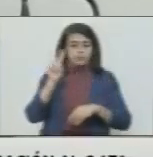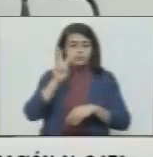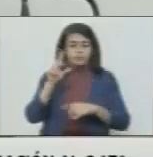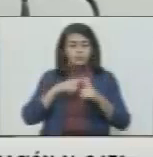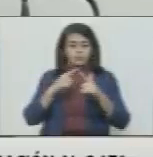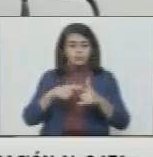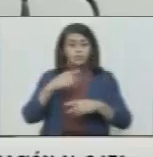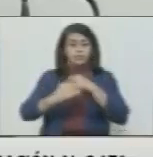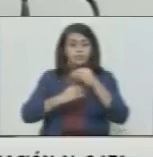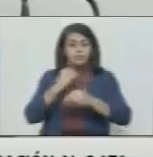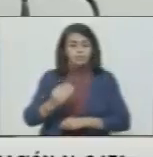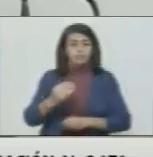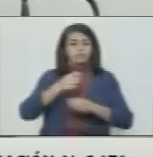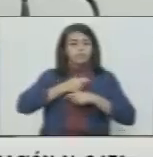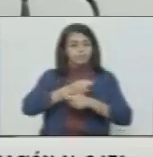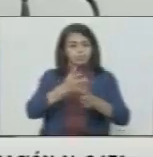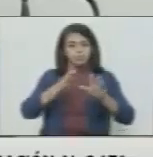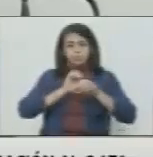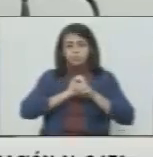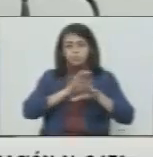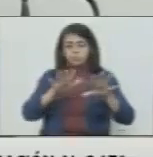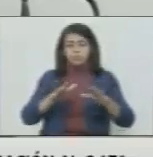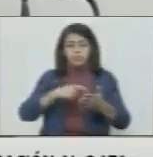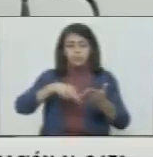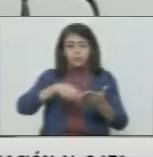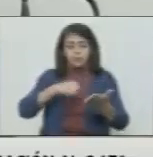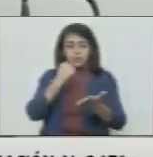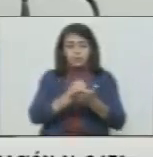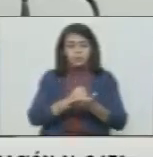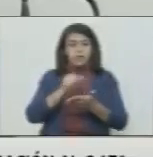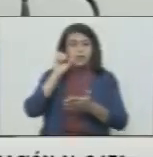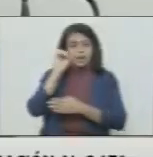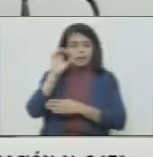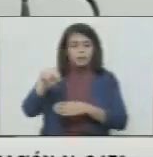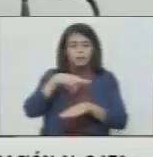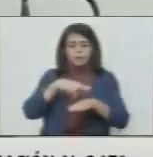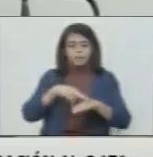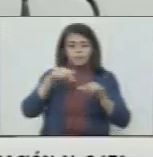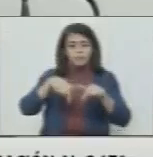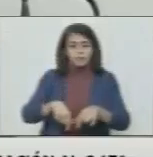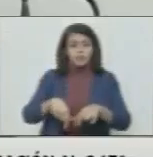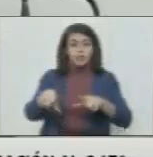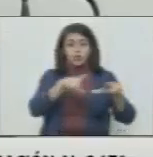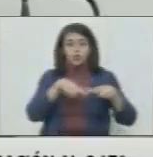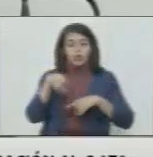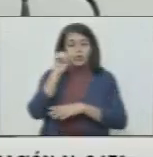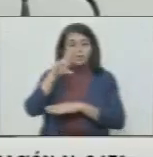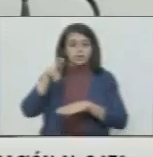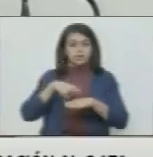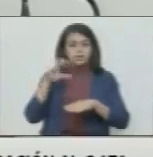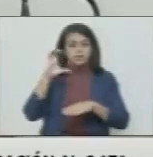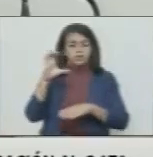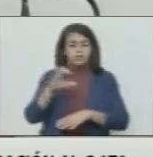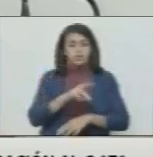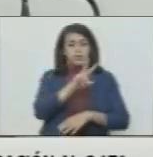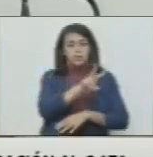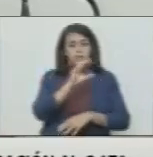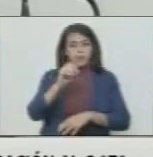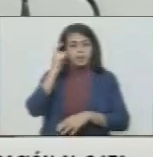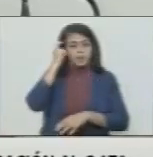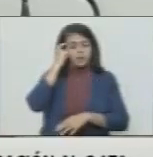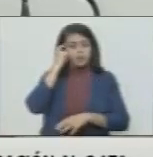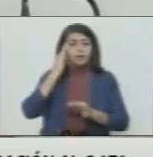República Bolivariana de Venezuela y dar máxima difusión del mismo, dado, firmado y sellado en el Palacio Federal Legislativo, sede de la Asamblea Nacional en Caracas,